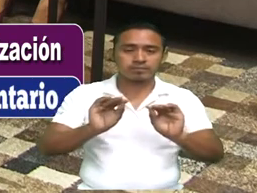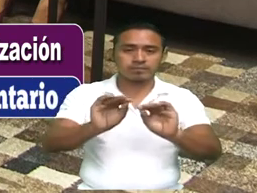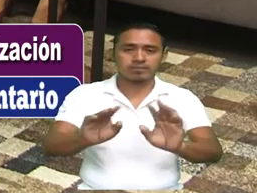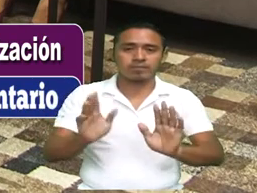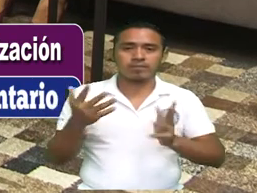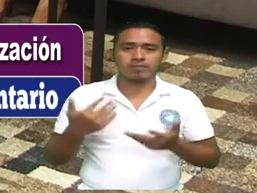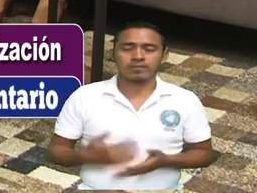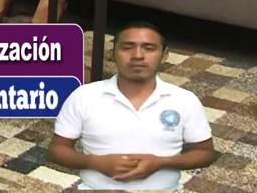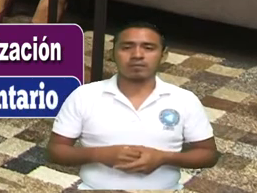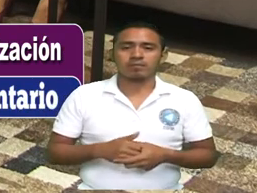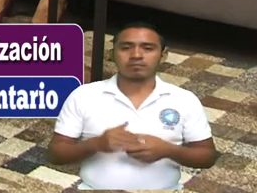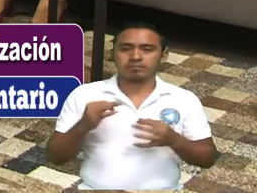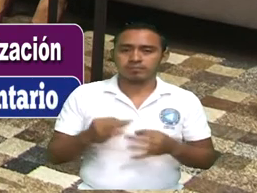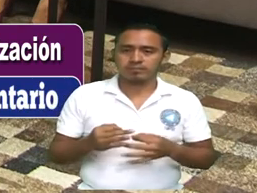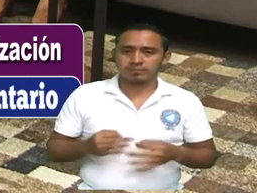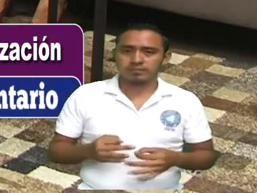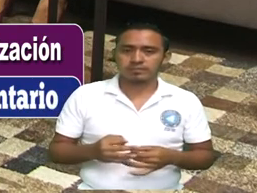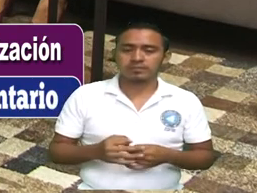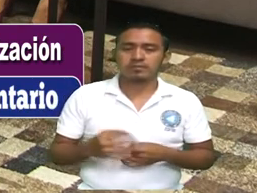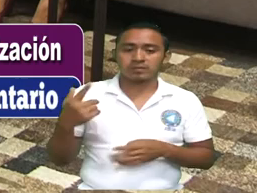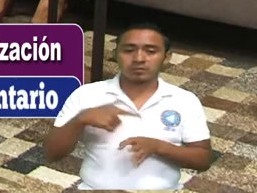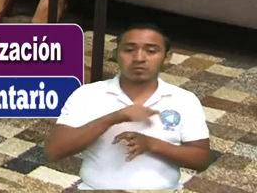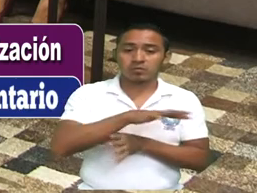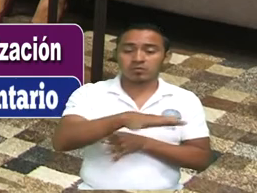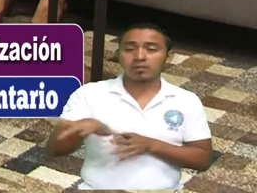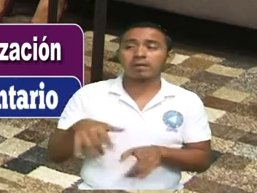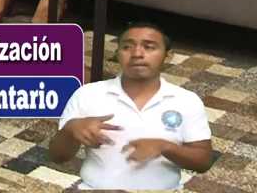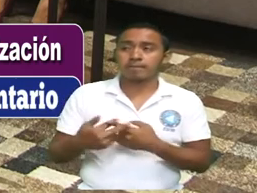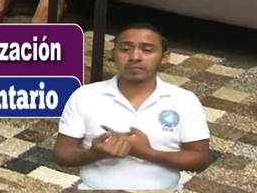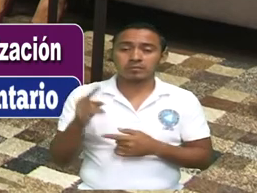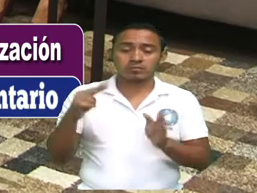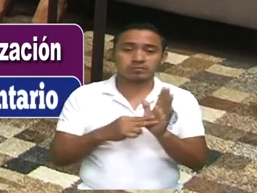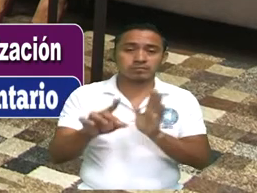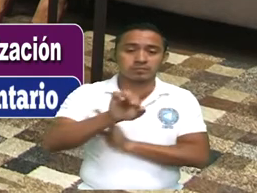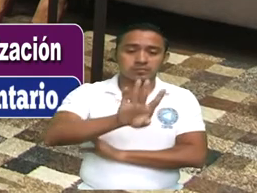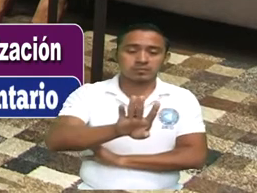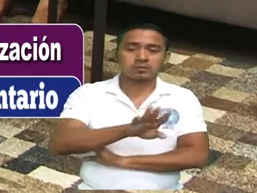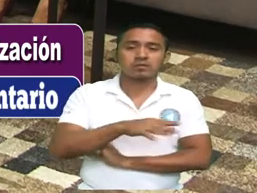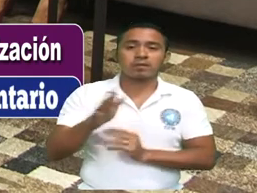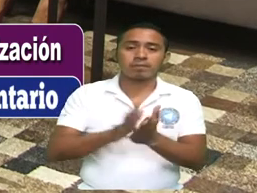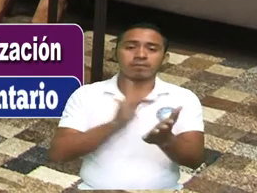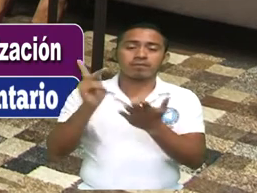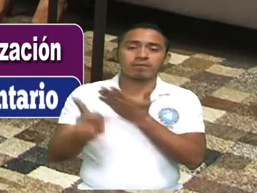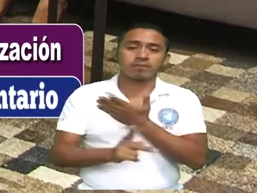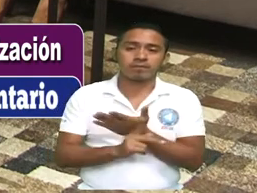la educación rural en el campo. Y es así como surge en el 2014 este programa